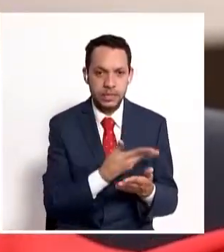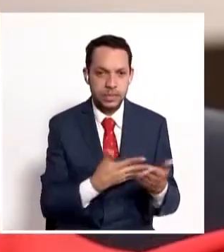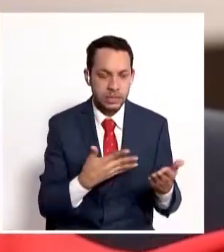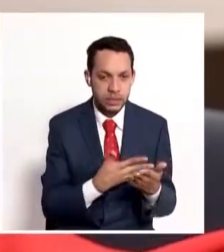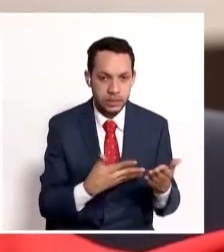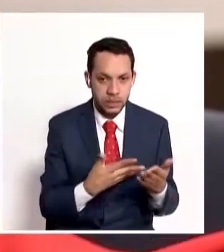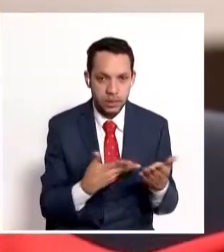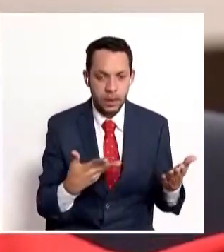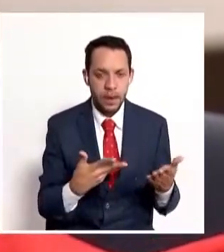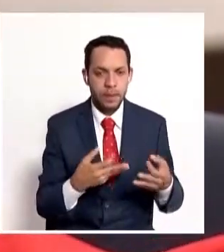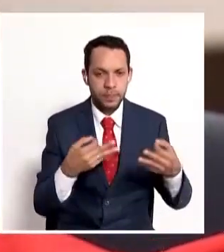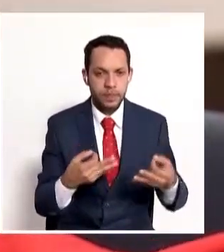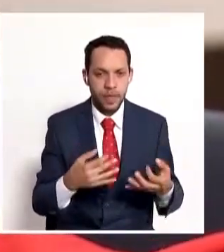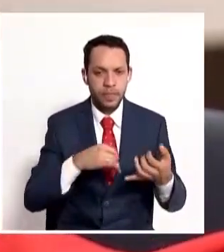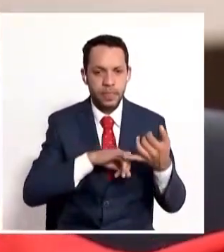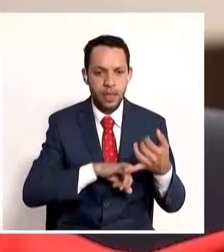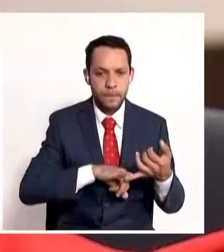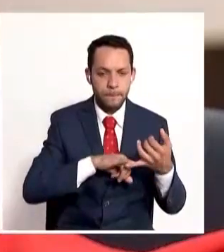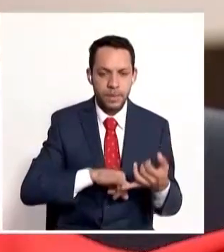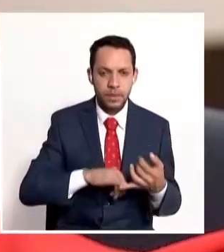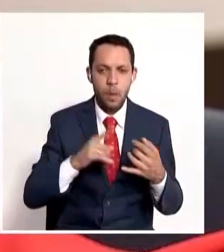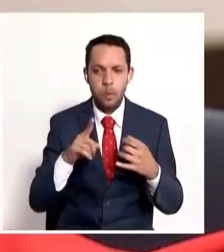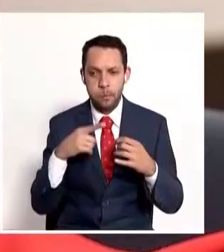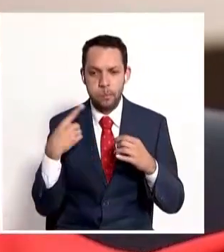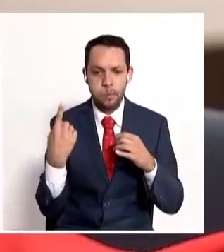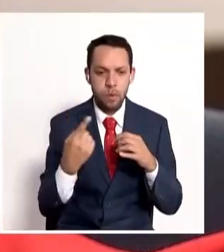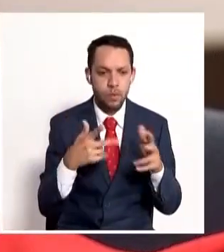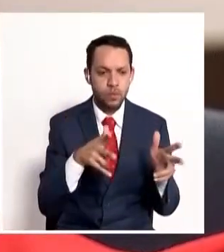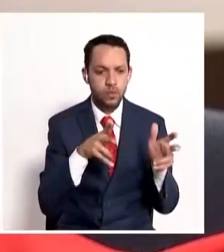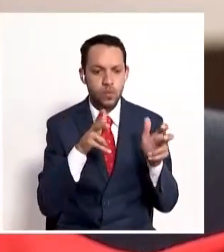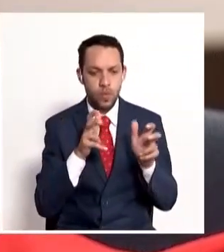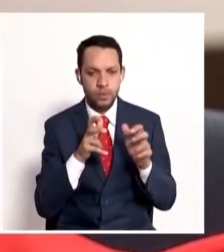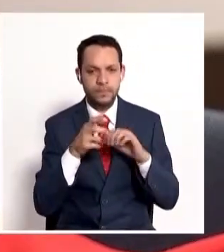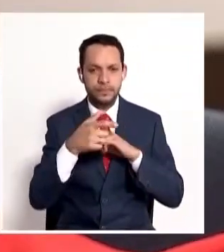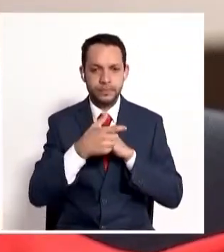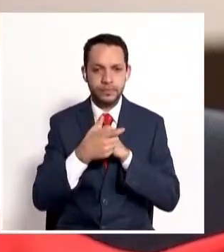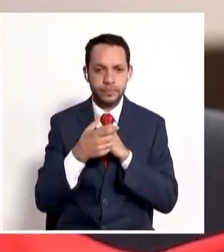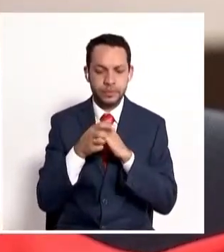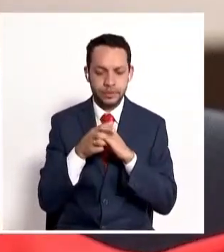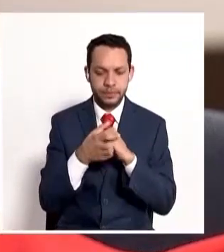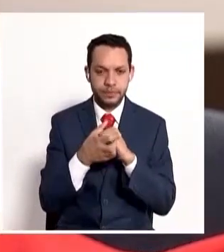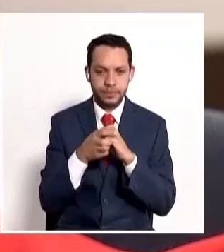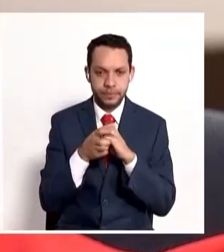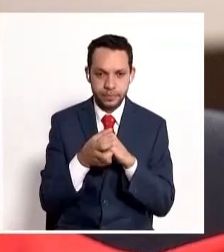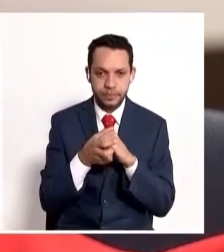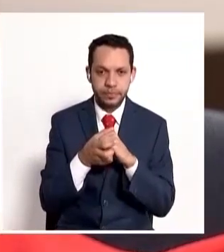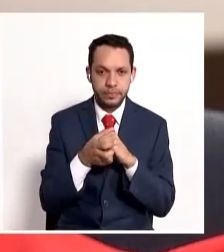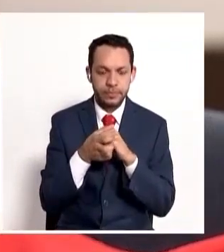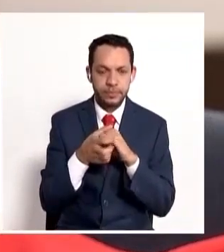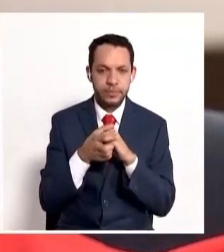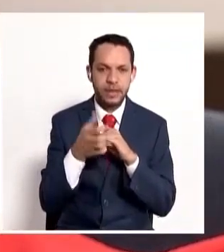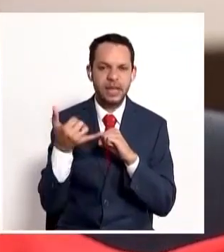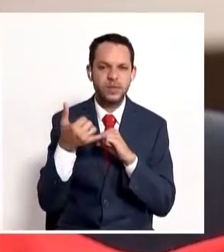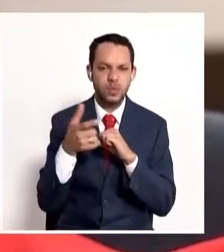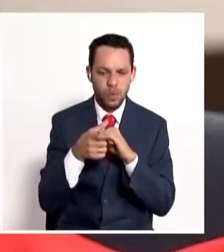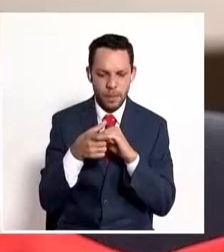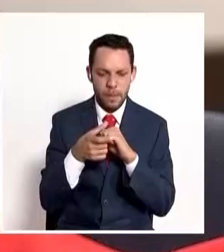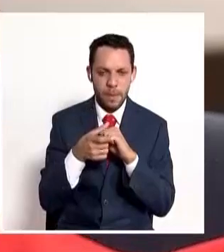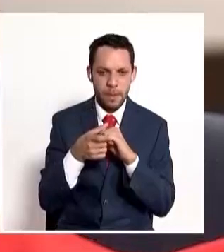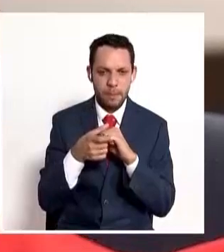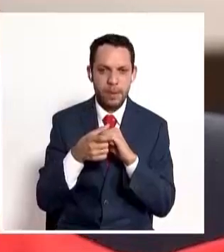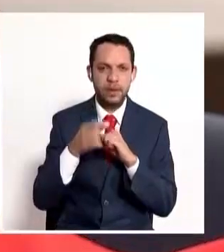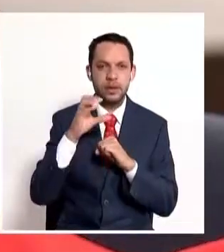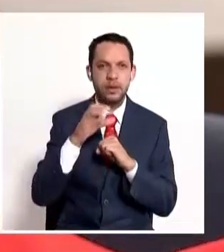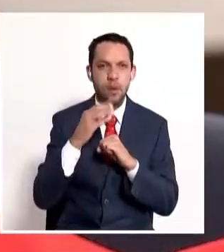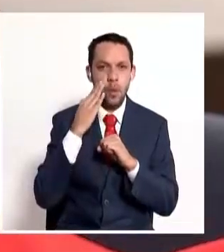cierto entonces él depende de lo que haya alrededor para poderse nutrir qué pasa cuando hay un desgaste es difícil volver